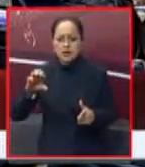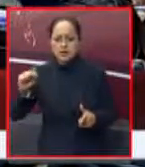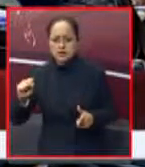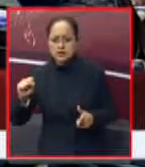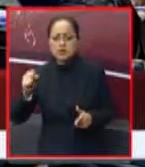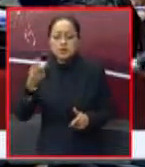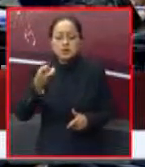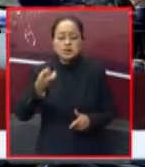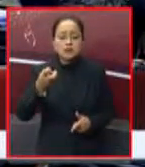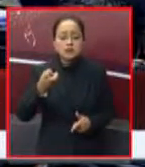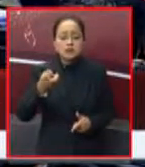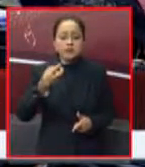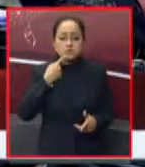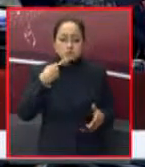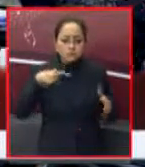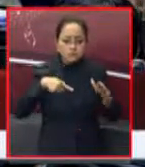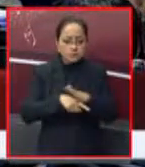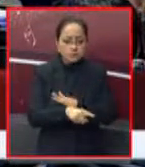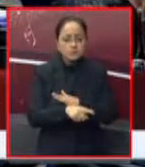denunció